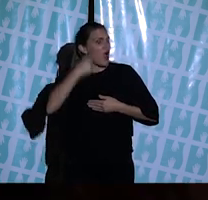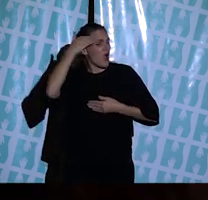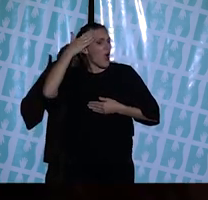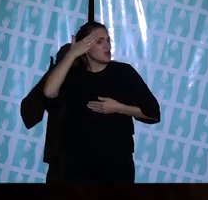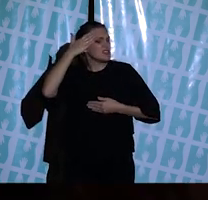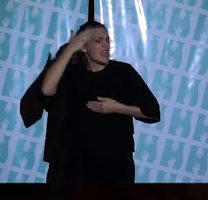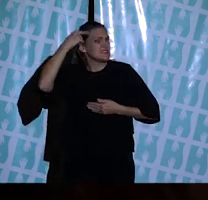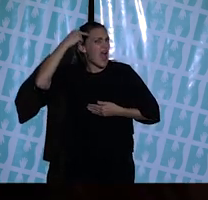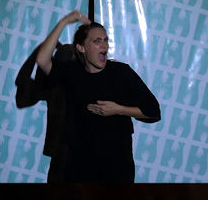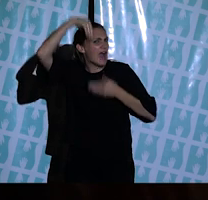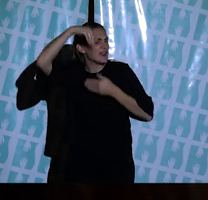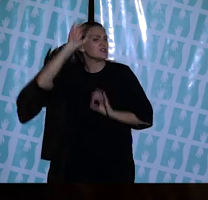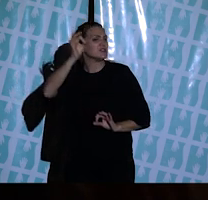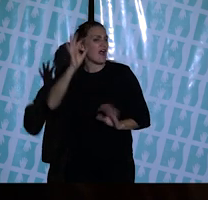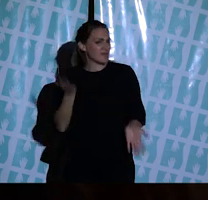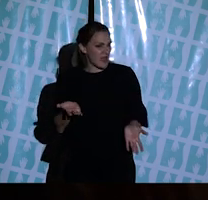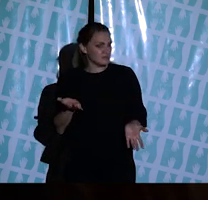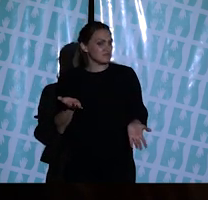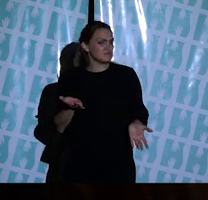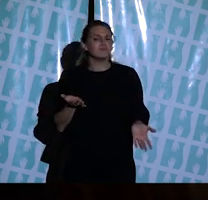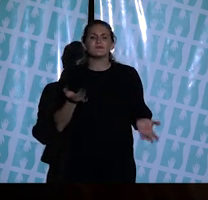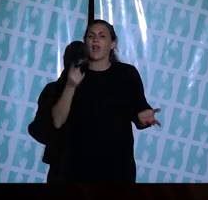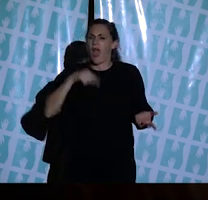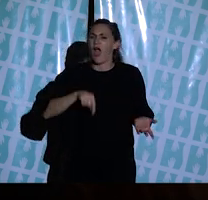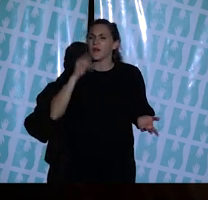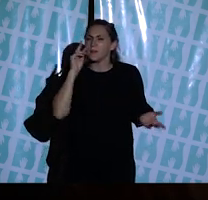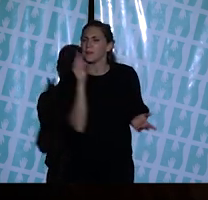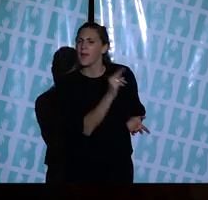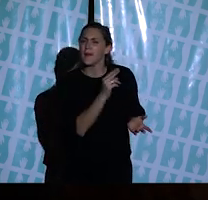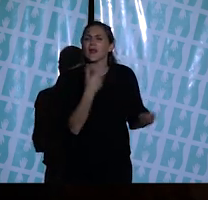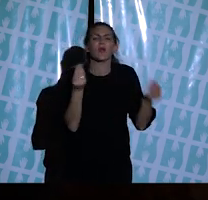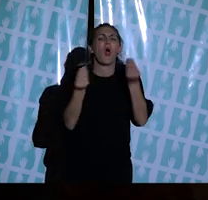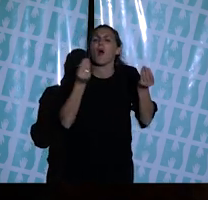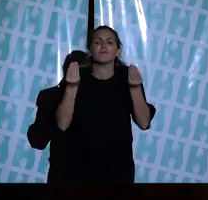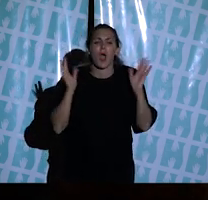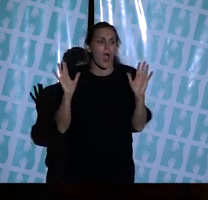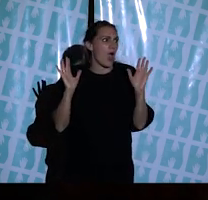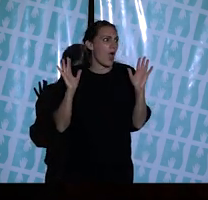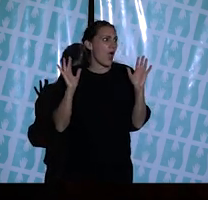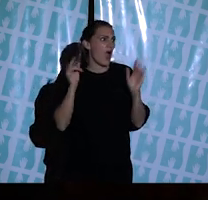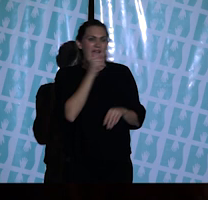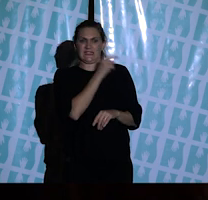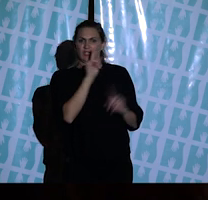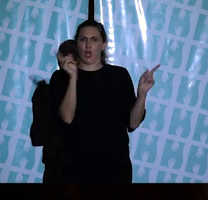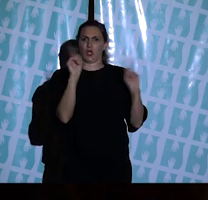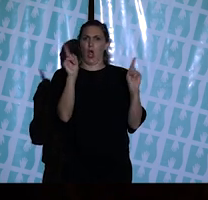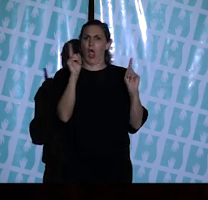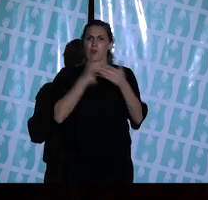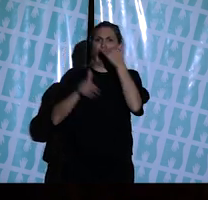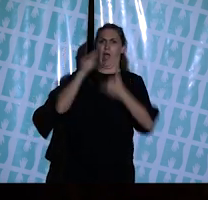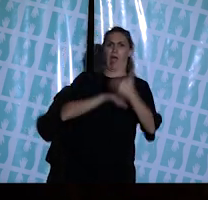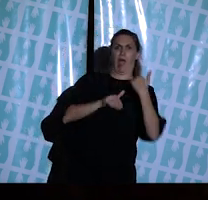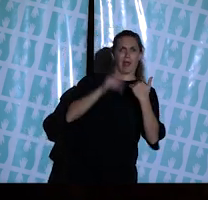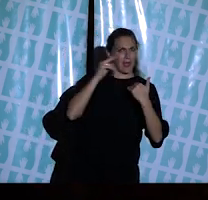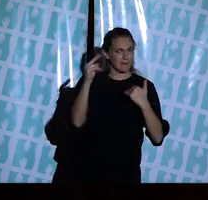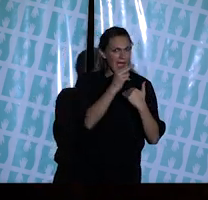conciencia. Vamos a ver cómo se da eso, a partir de cómo se dio. No es esto. Esto sería una involución, si ustedes